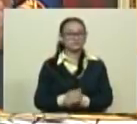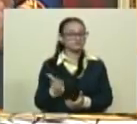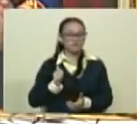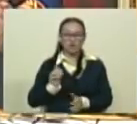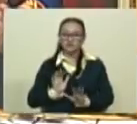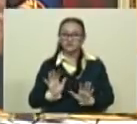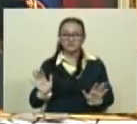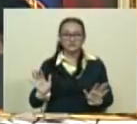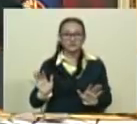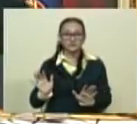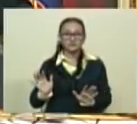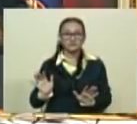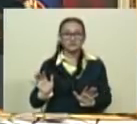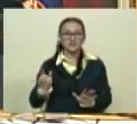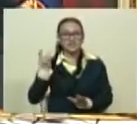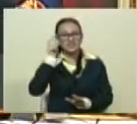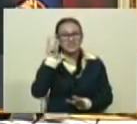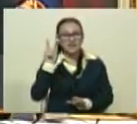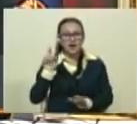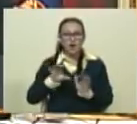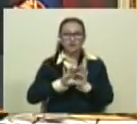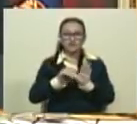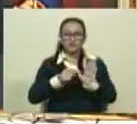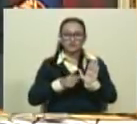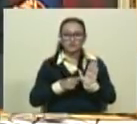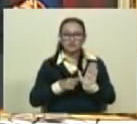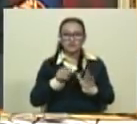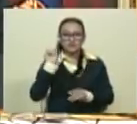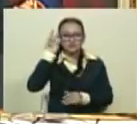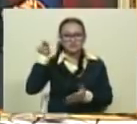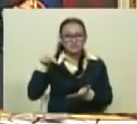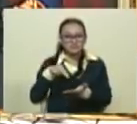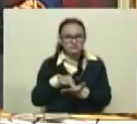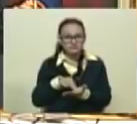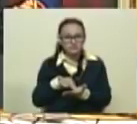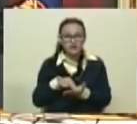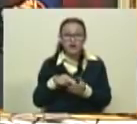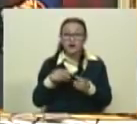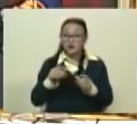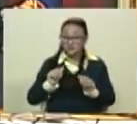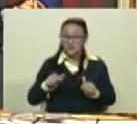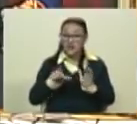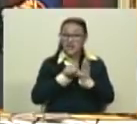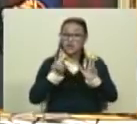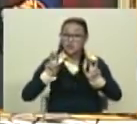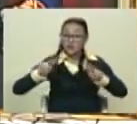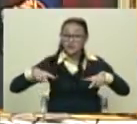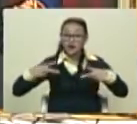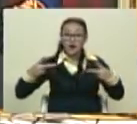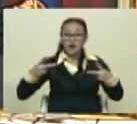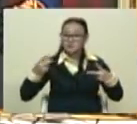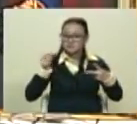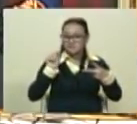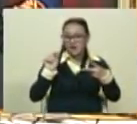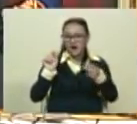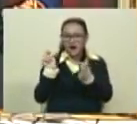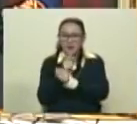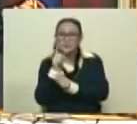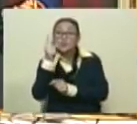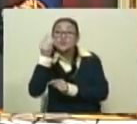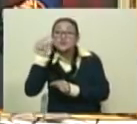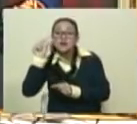sea, el día que la constituyente dicte una constitución, así le modifique una letra,